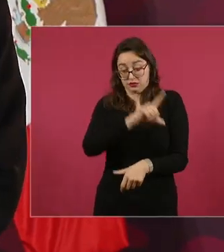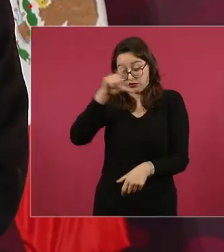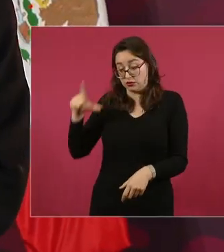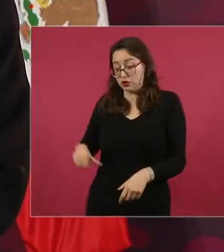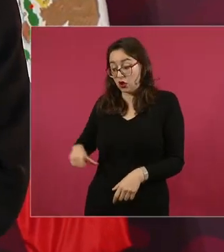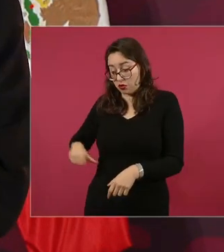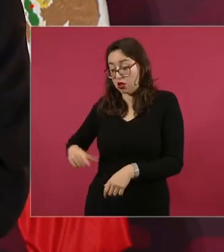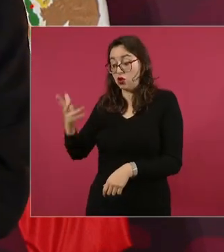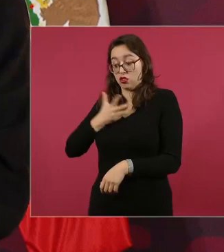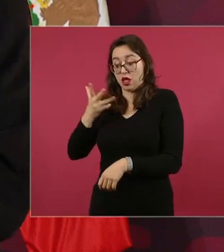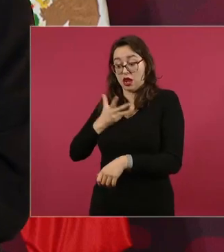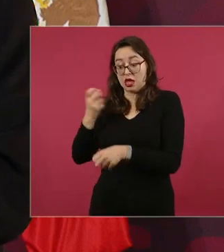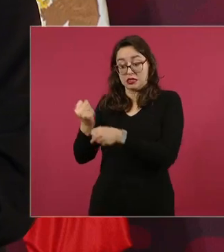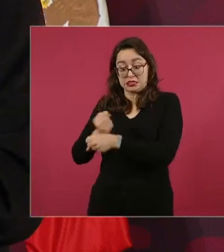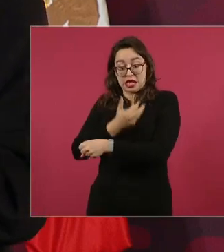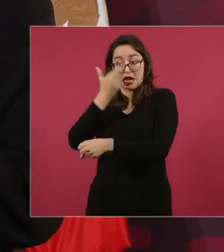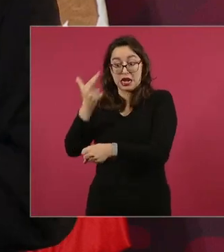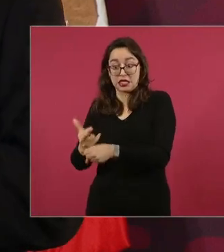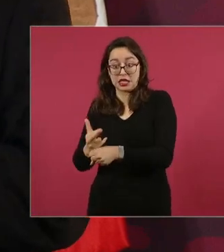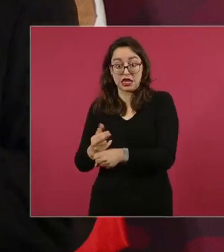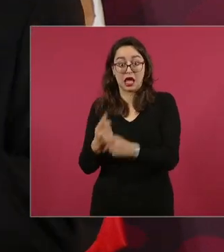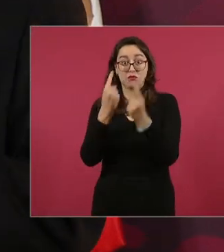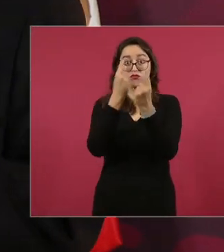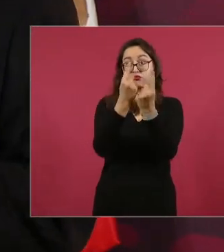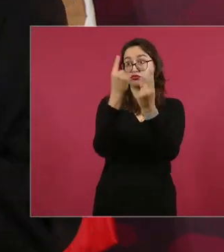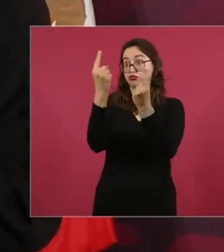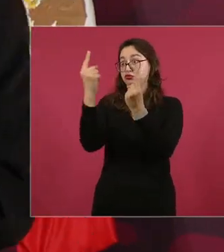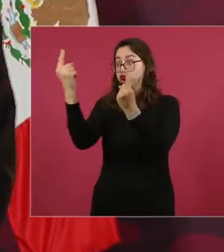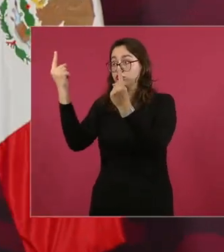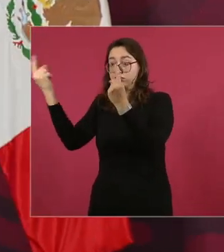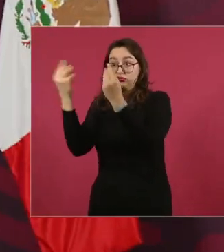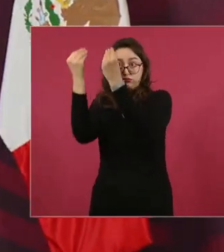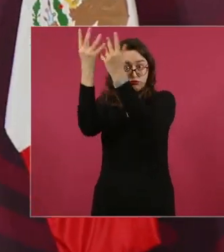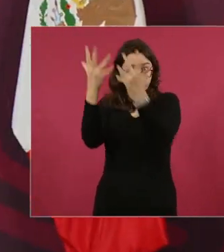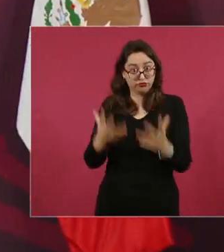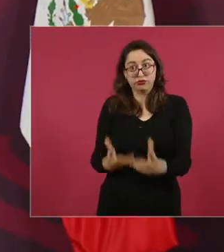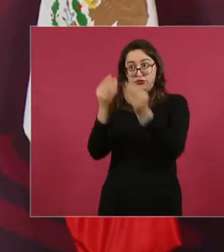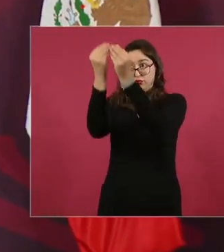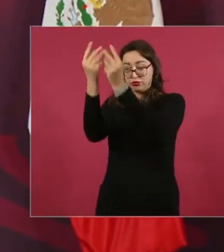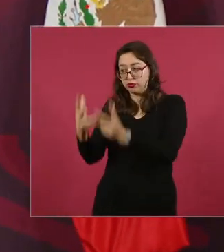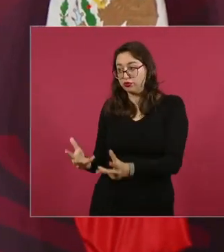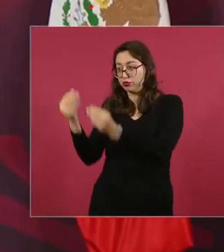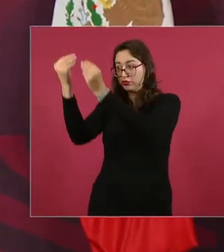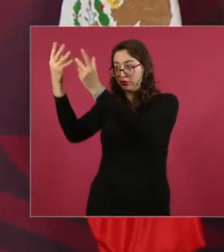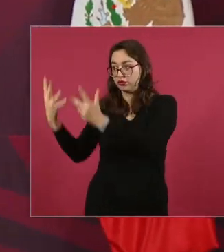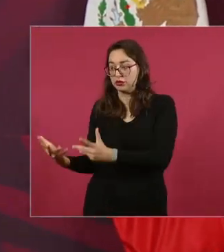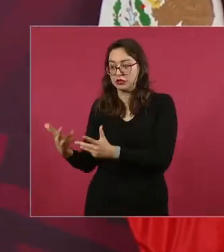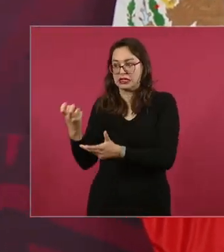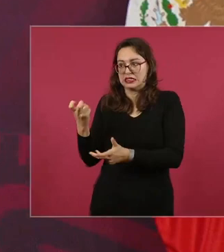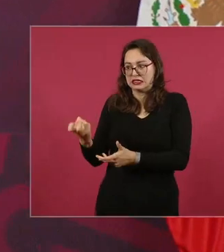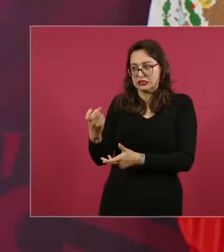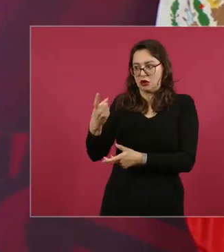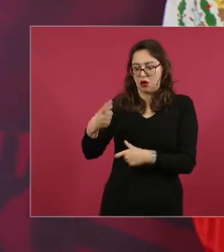federal. Sí, pero necesitamos tener nosotros el control